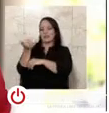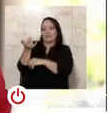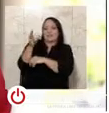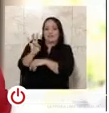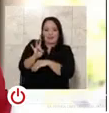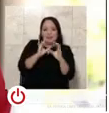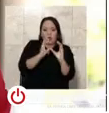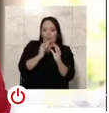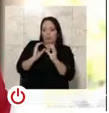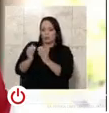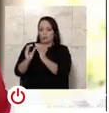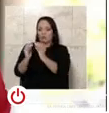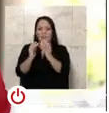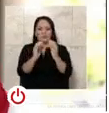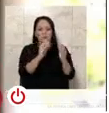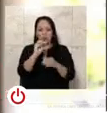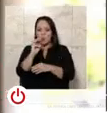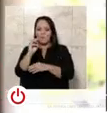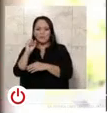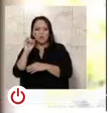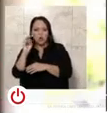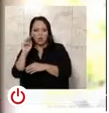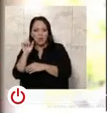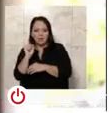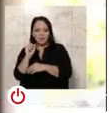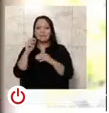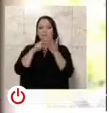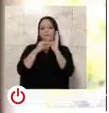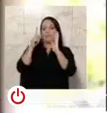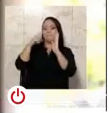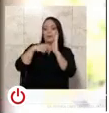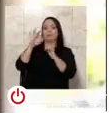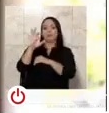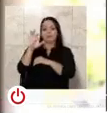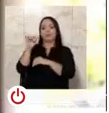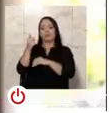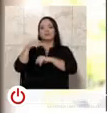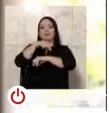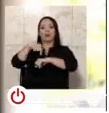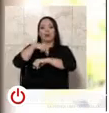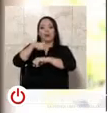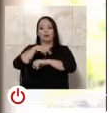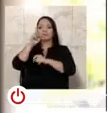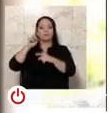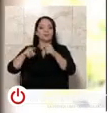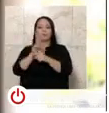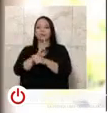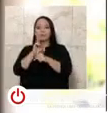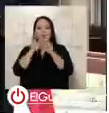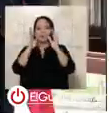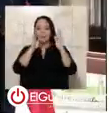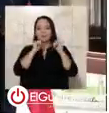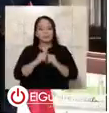comisiones. Eso les implica, presidente, al año 1,910 horas que no pueden utilizar en la atención